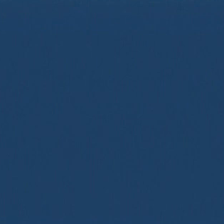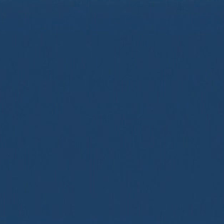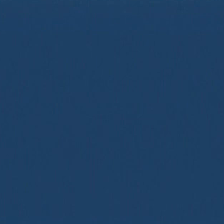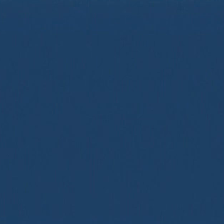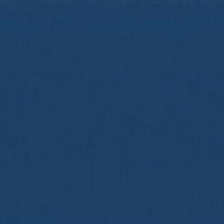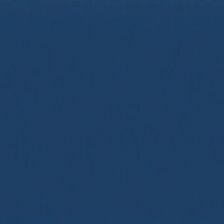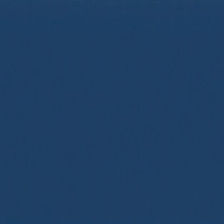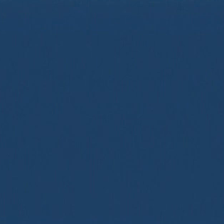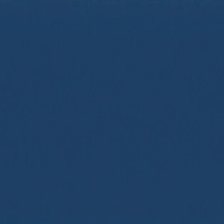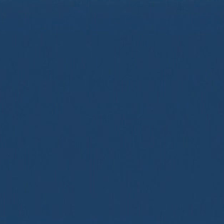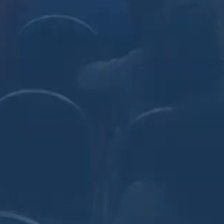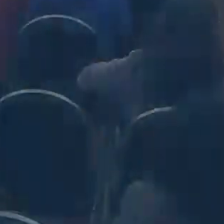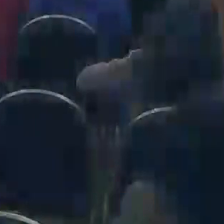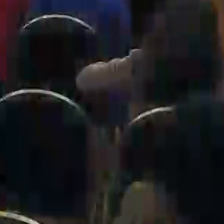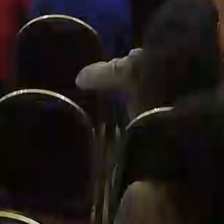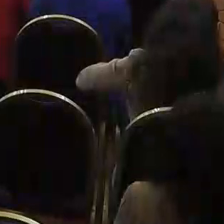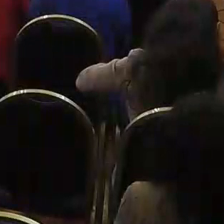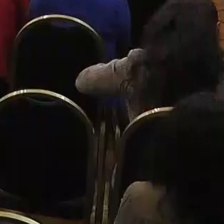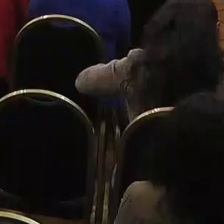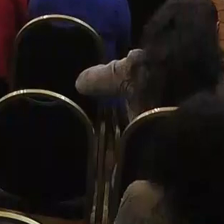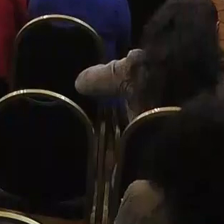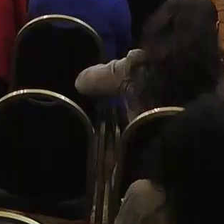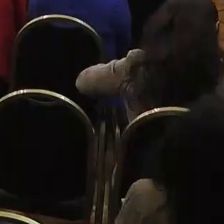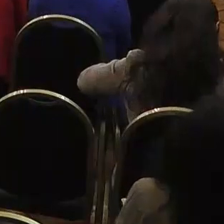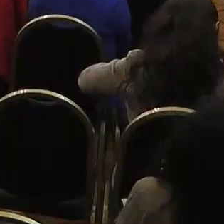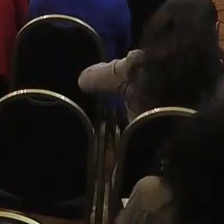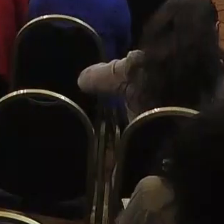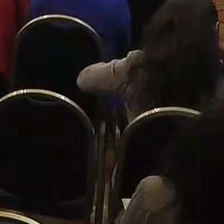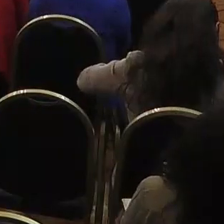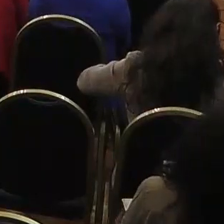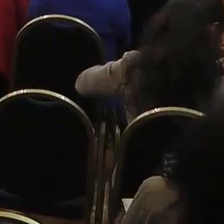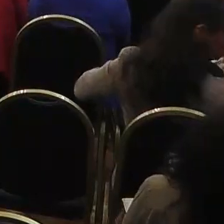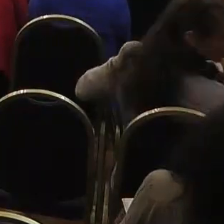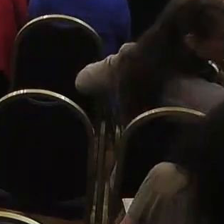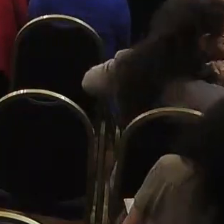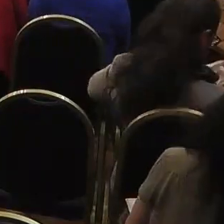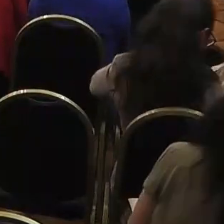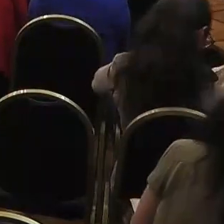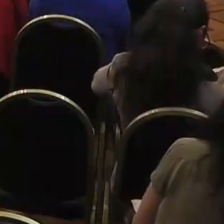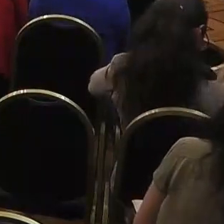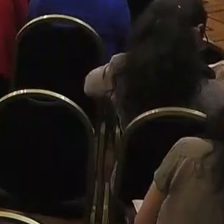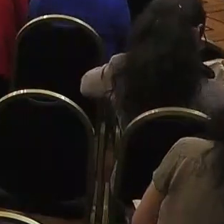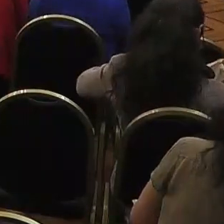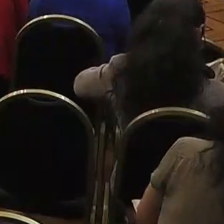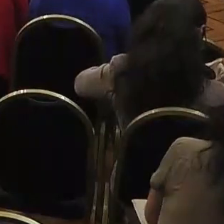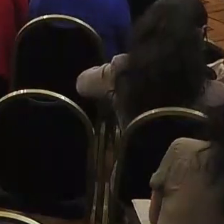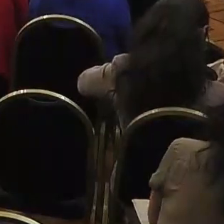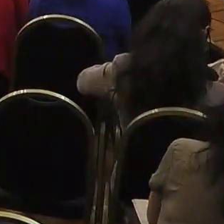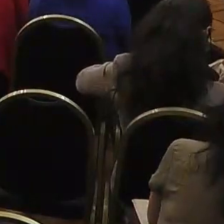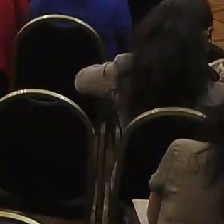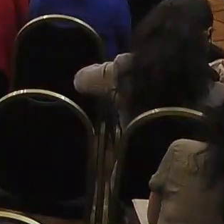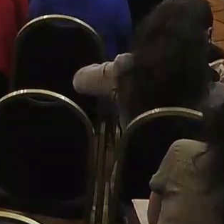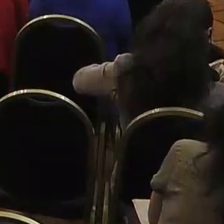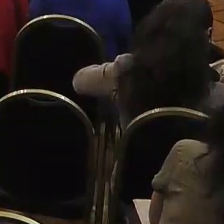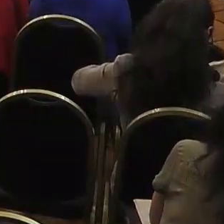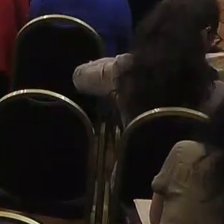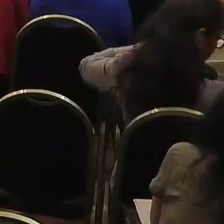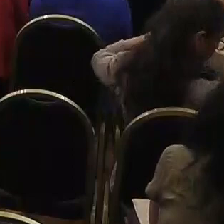y nos va a hablar específicamente de su desarrollo de las sentencias judiciales en lenguaje claro. Magistrada, usted con la palabra.